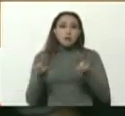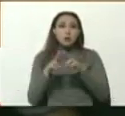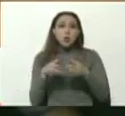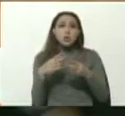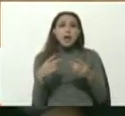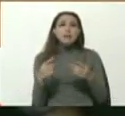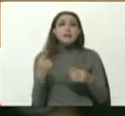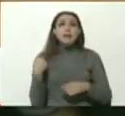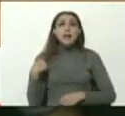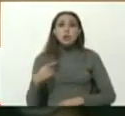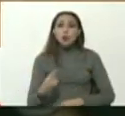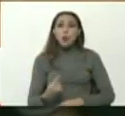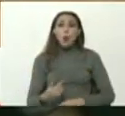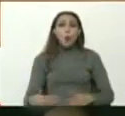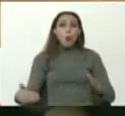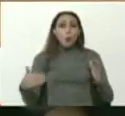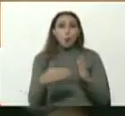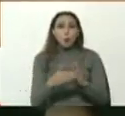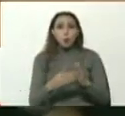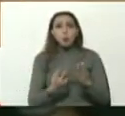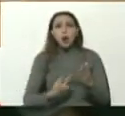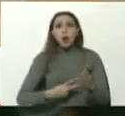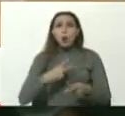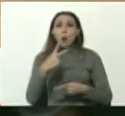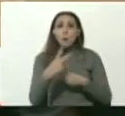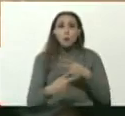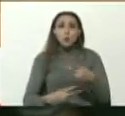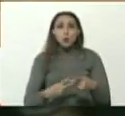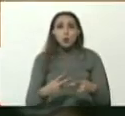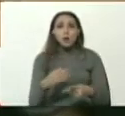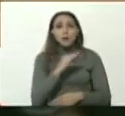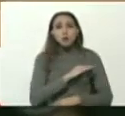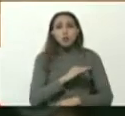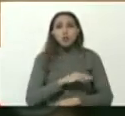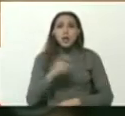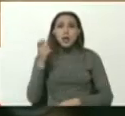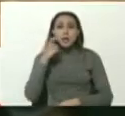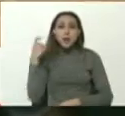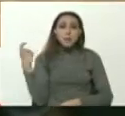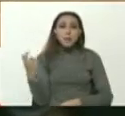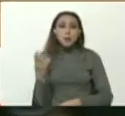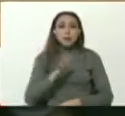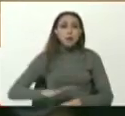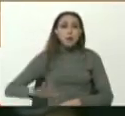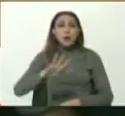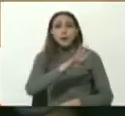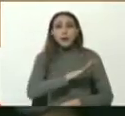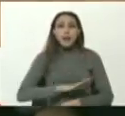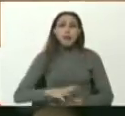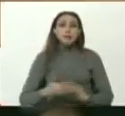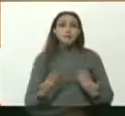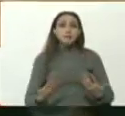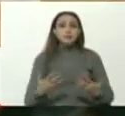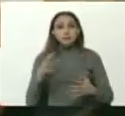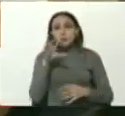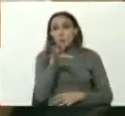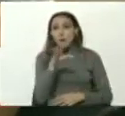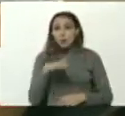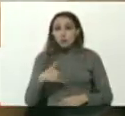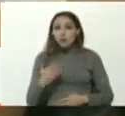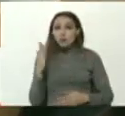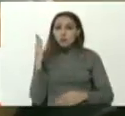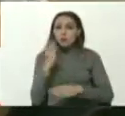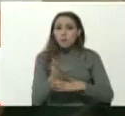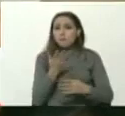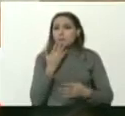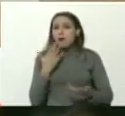teniendo un fuerte impacto en los programas sociales y en la población en general. Si a algún país debería aplicársele una comisión de